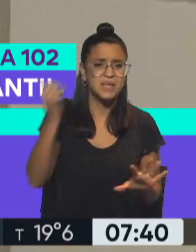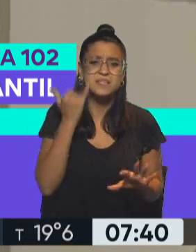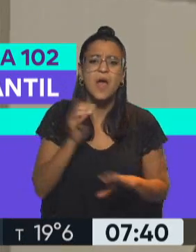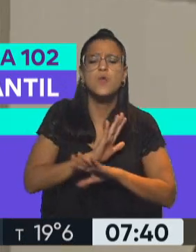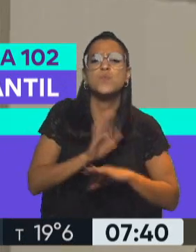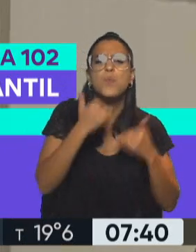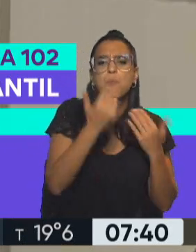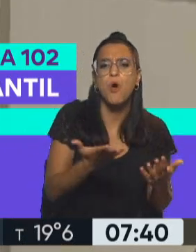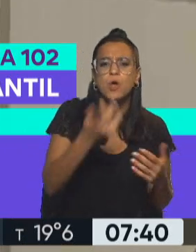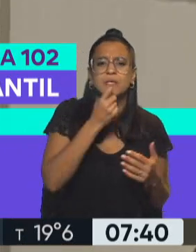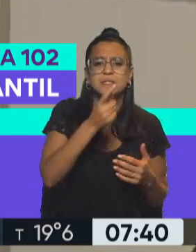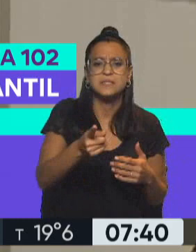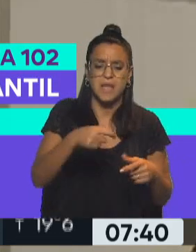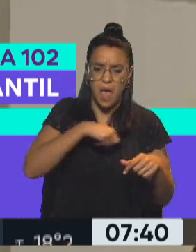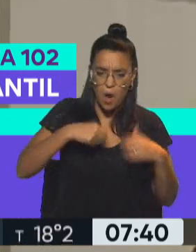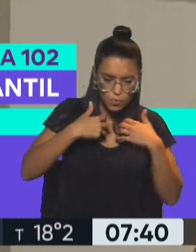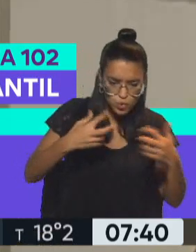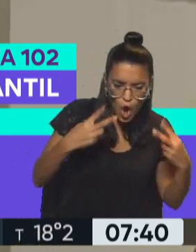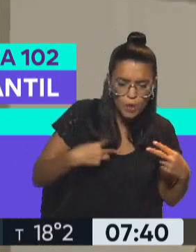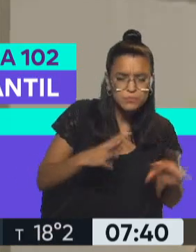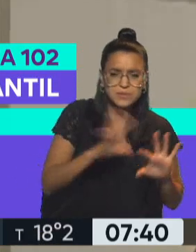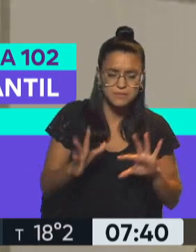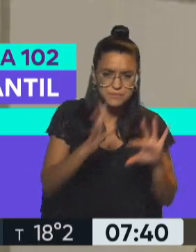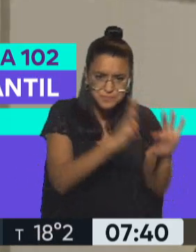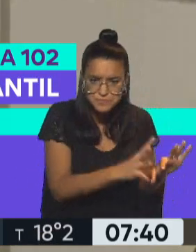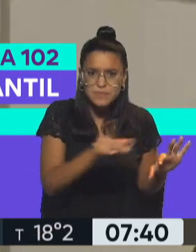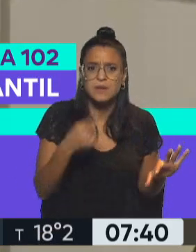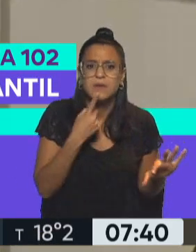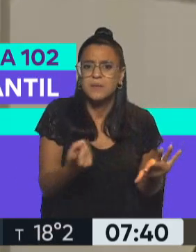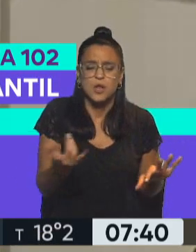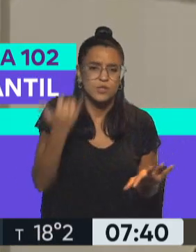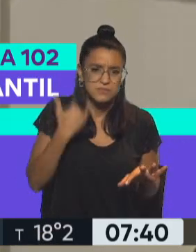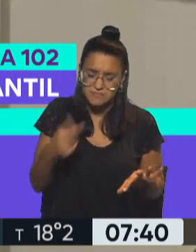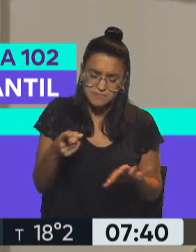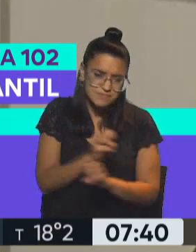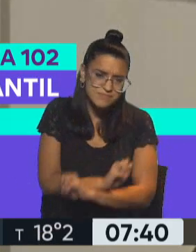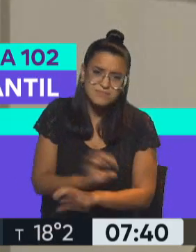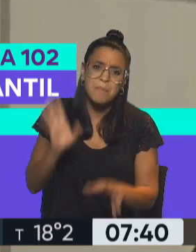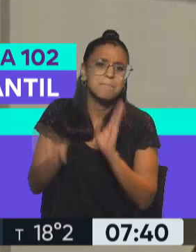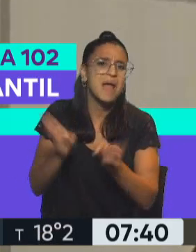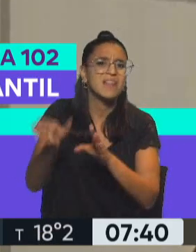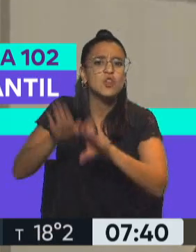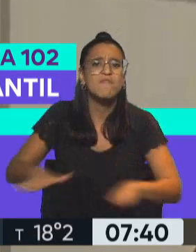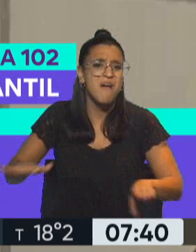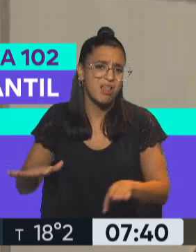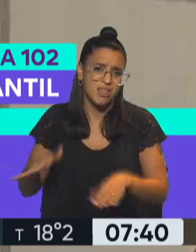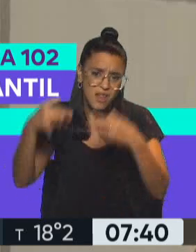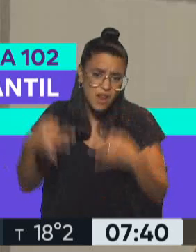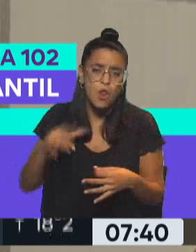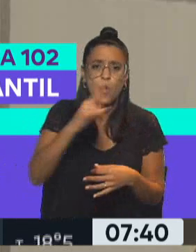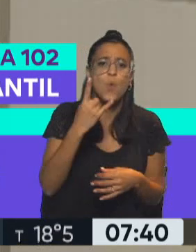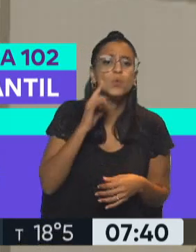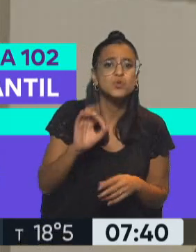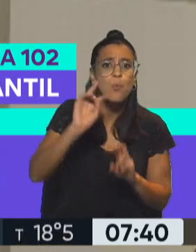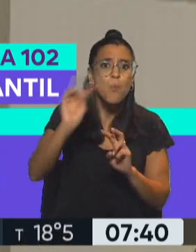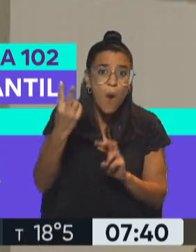allá de la autopsia y de la evaluación que se hará de la autopsia, sin duda estamos ante un caso de maltrato infantil y que el niño Lucio murió a